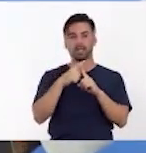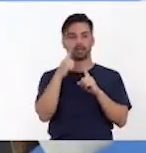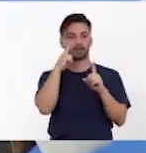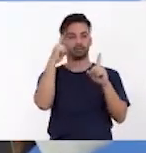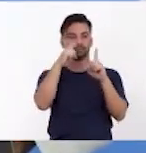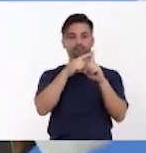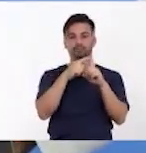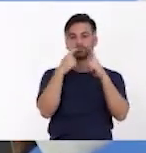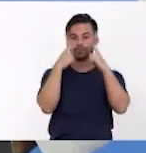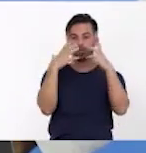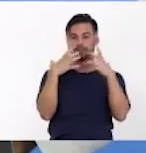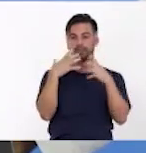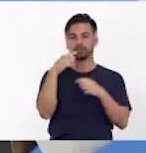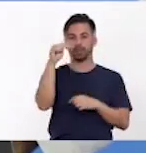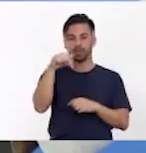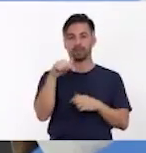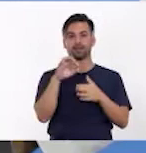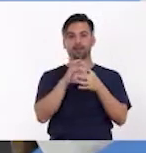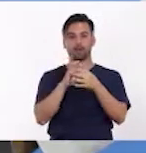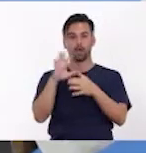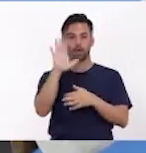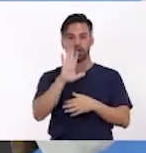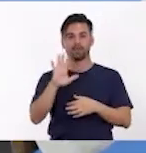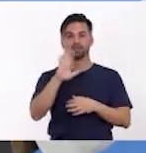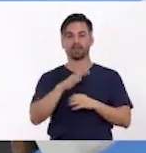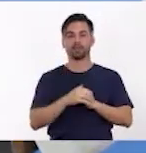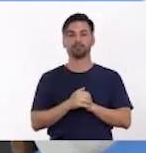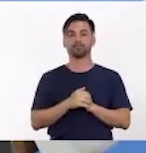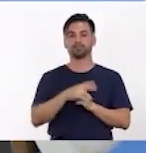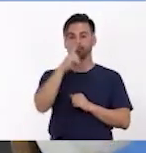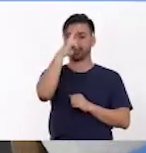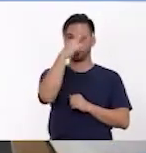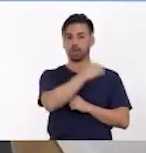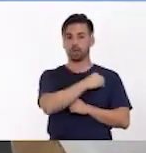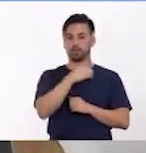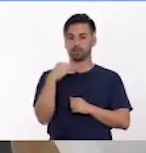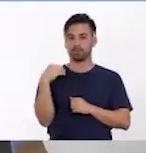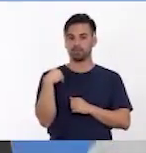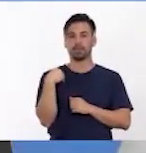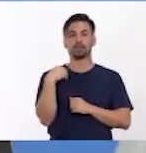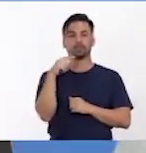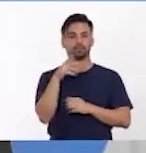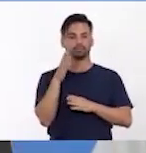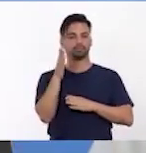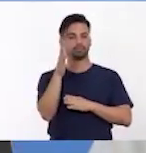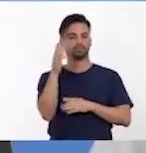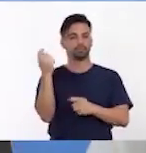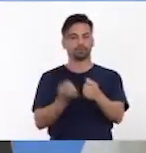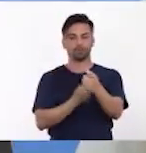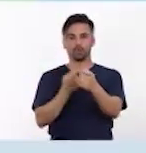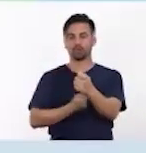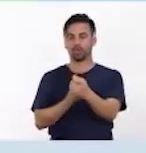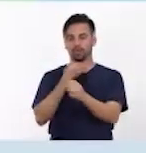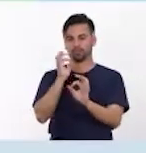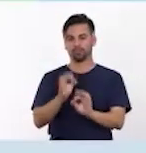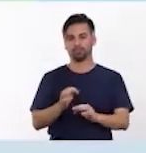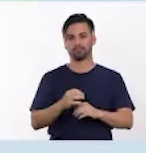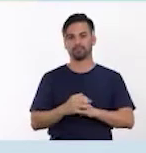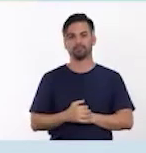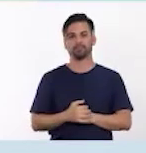la geografía y nuestros médicos están siendo abanderados en esa dirección de trabajo.